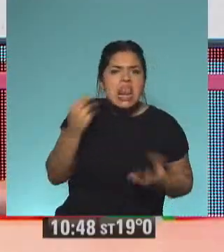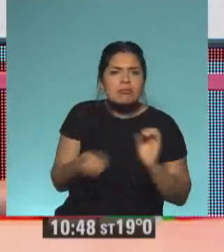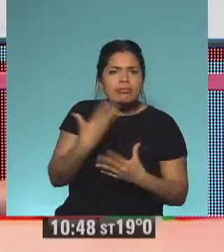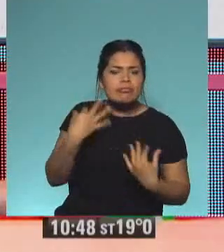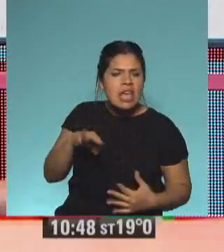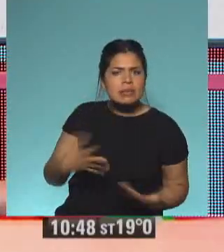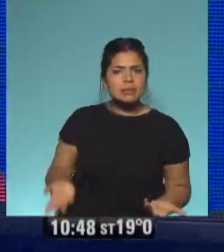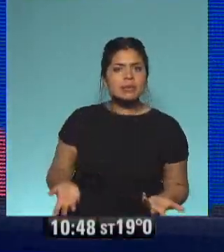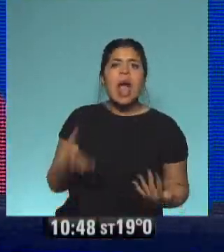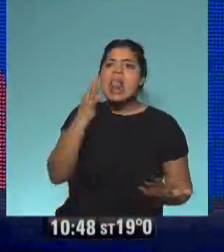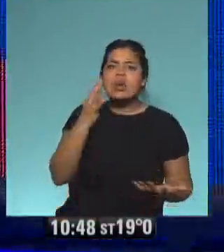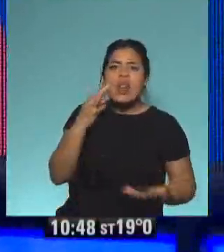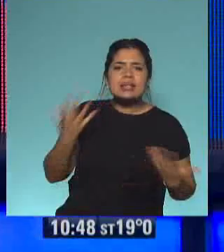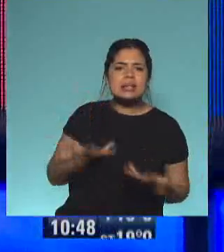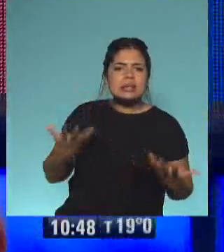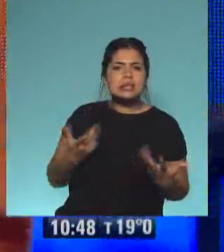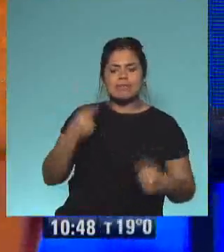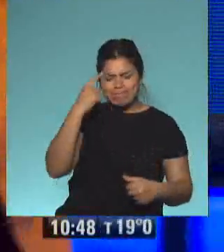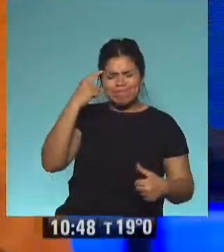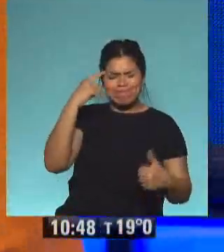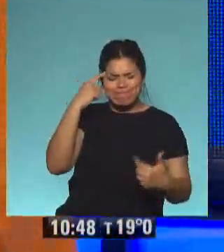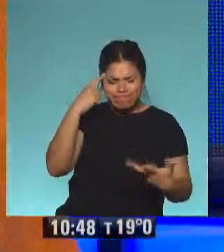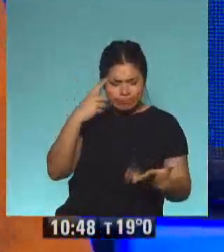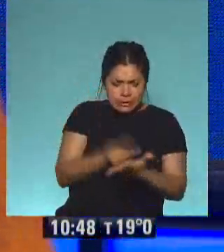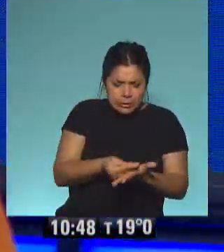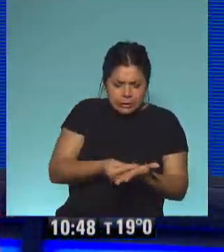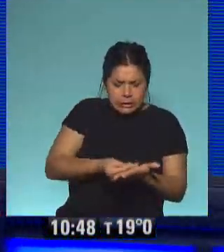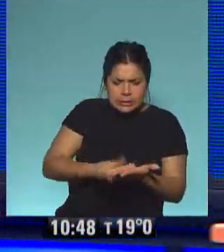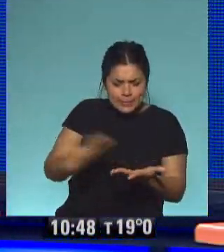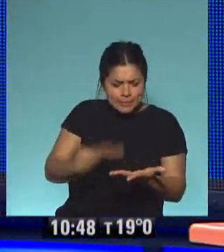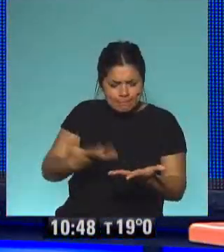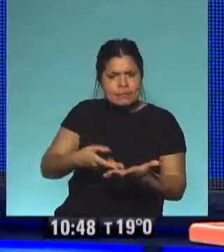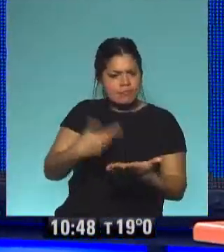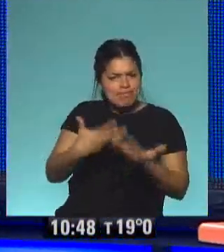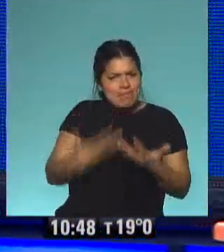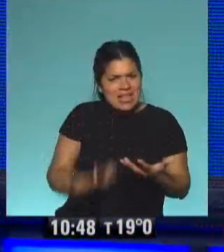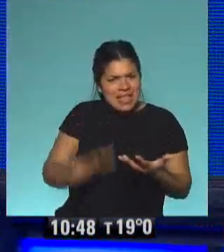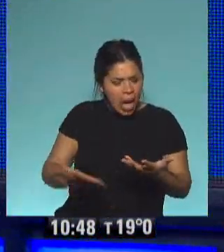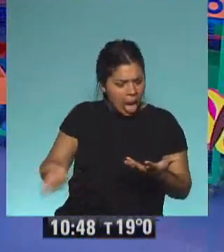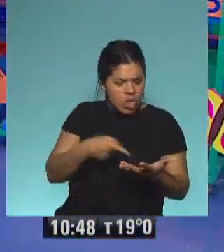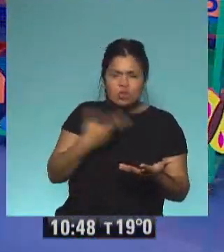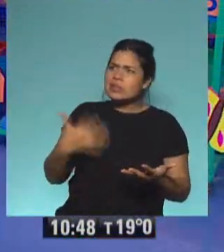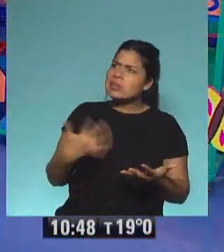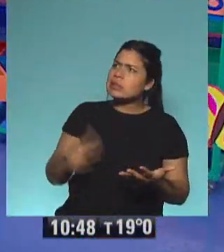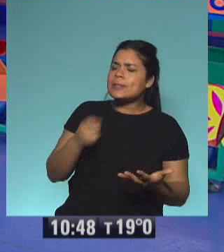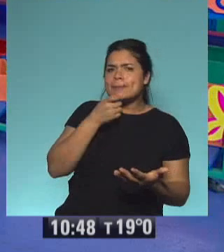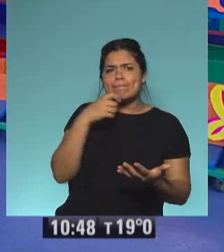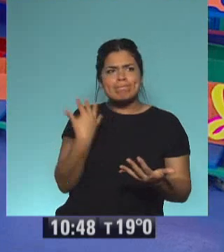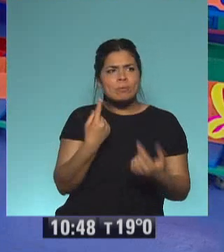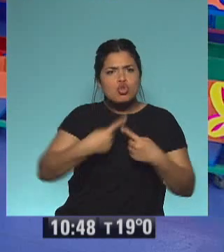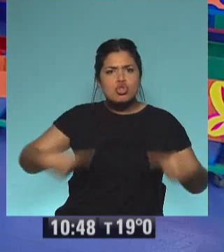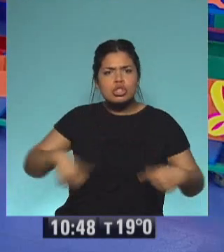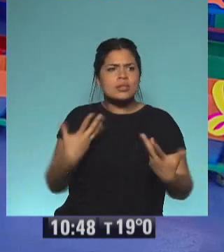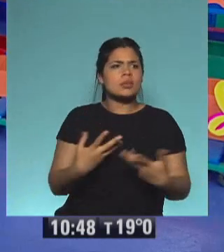Leonardo. Que hacer, algo tengo que hacer. Entonces pensaba, dibujaba, sí. pero todo era muy pesado. Sí. O sea, hacer algo con... Todo llevaba